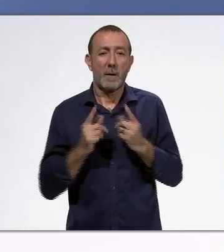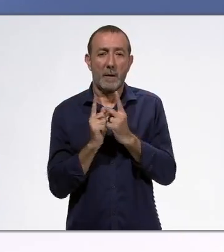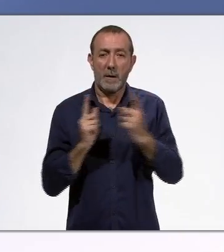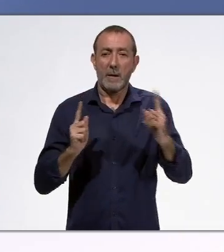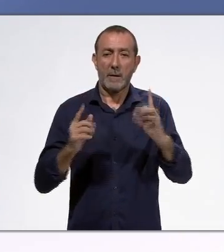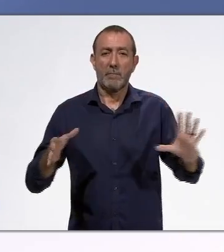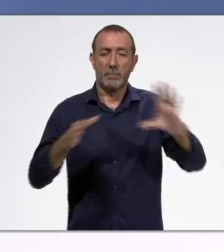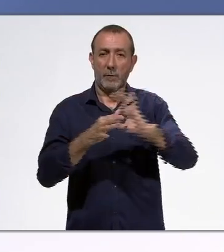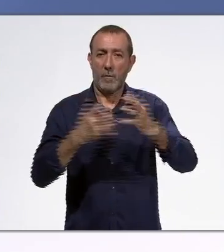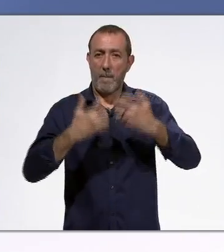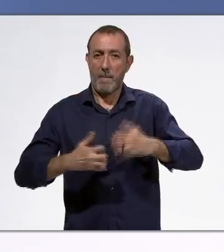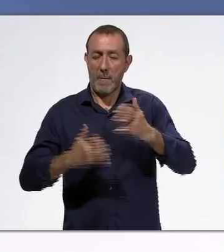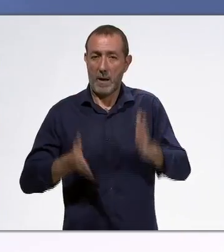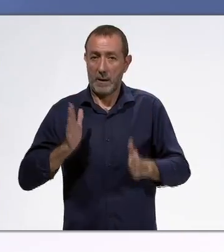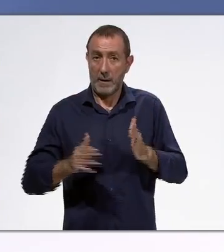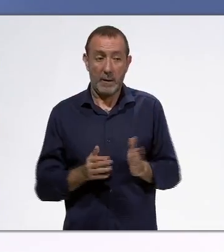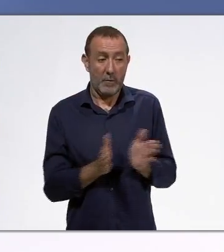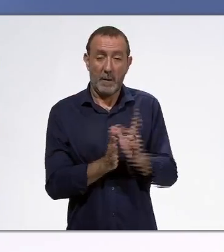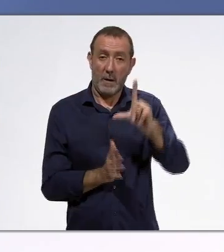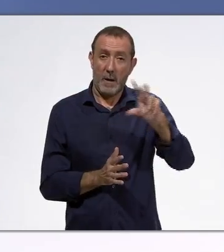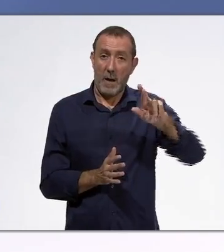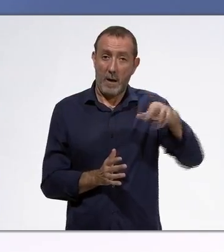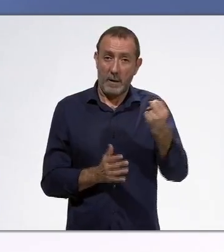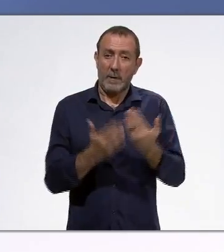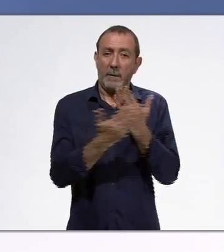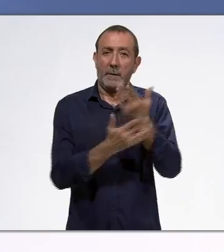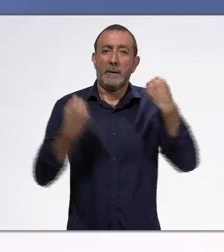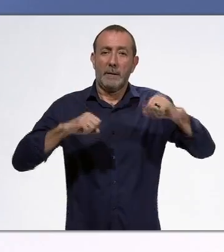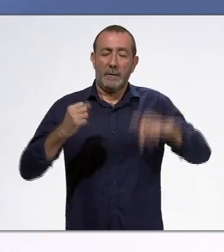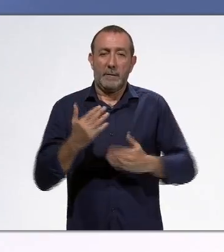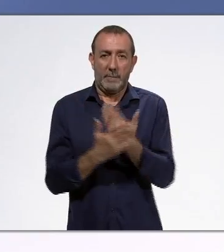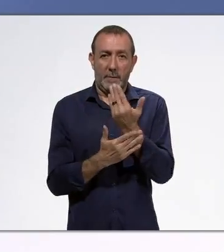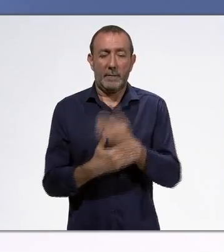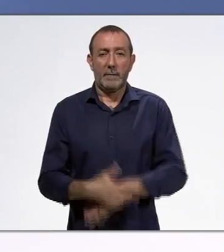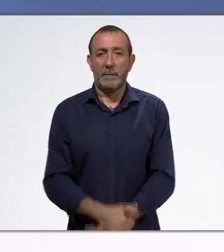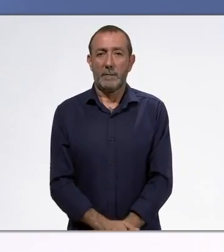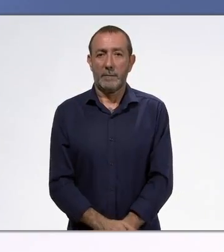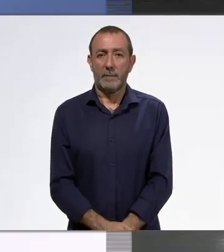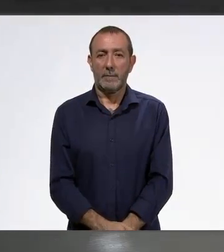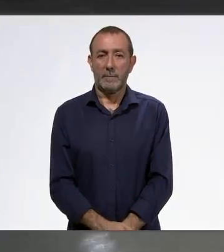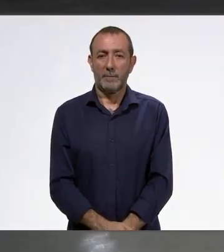las máquinas nuestra compañera Lara Hernández ha estado en los ensayos esta mañana